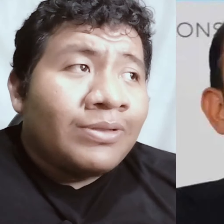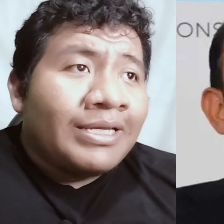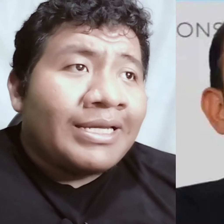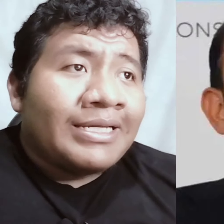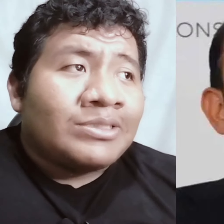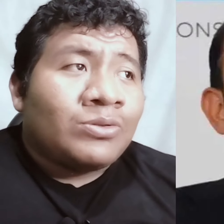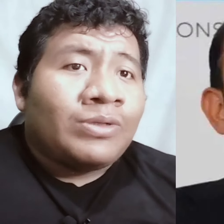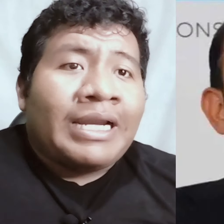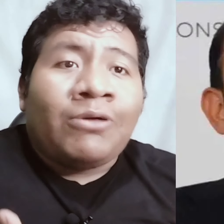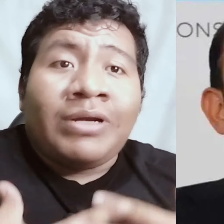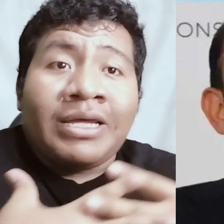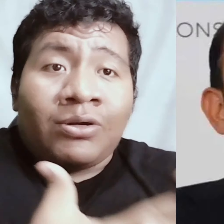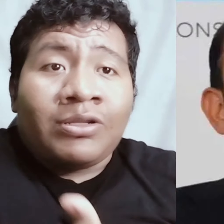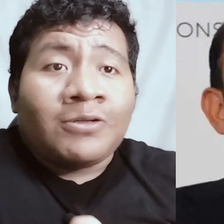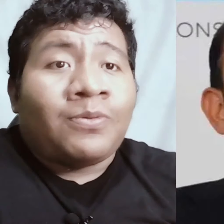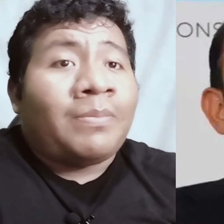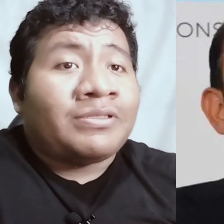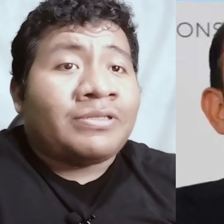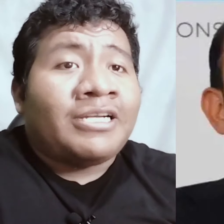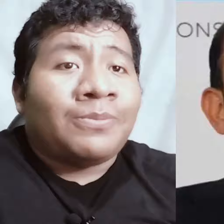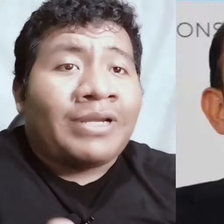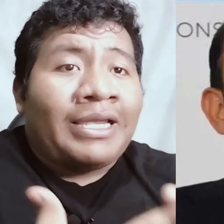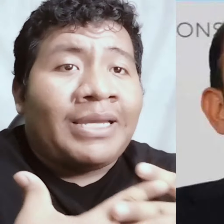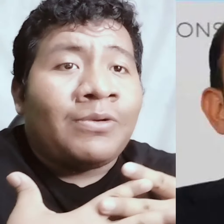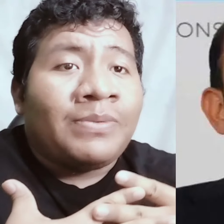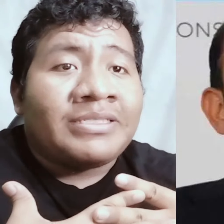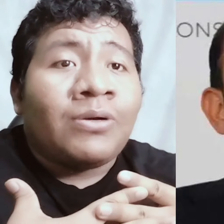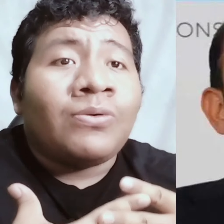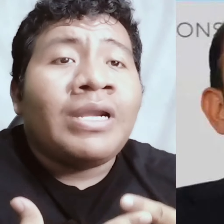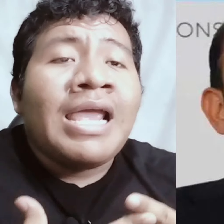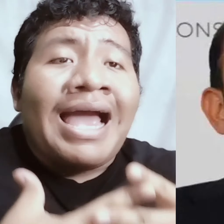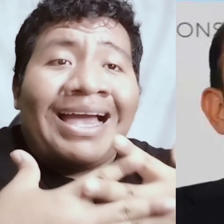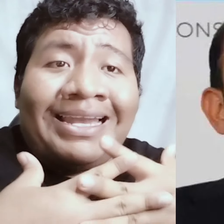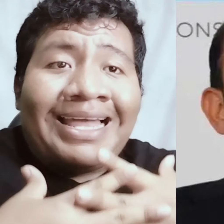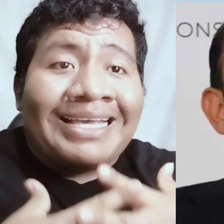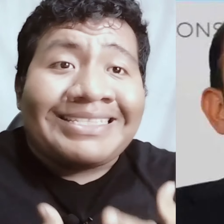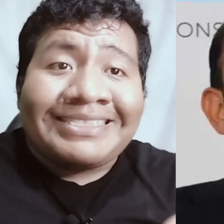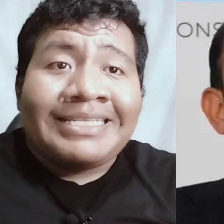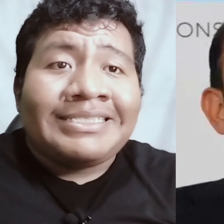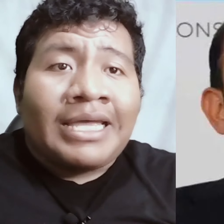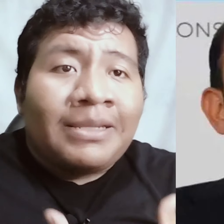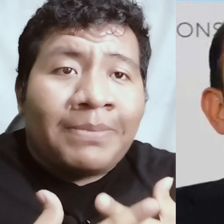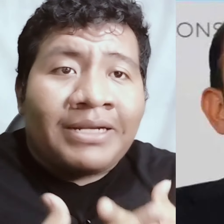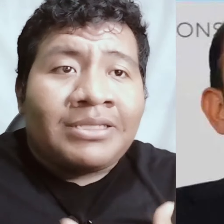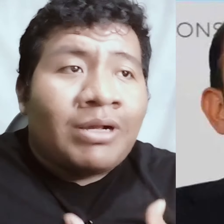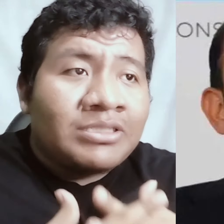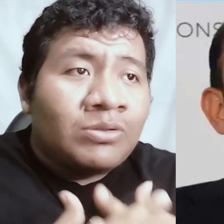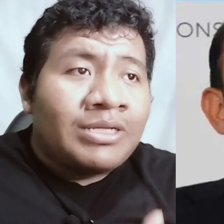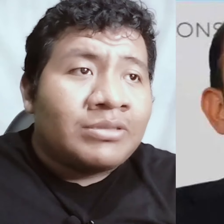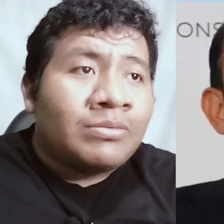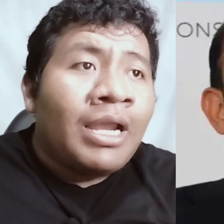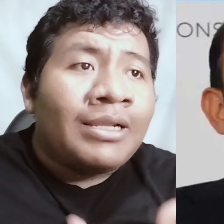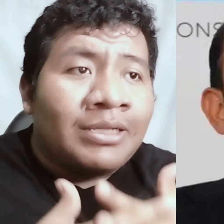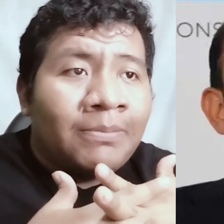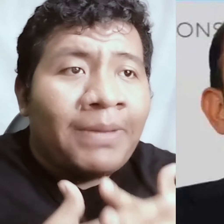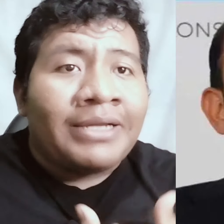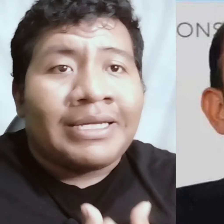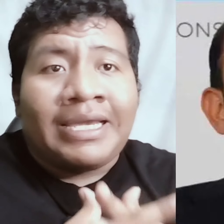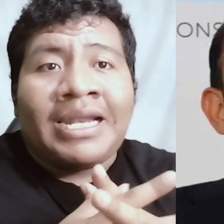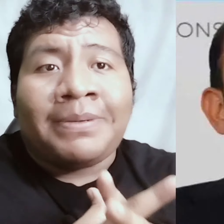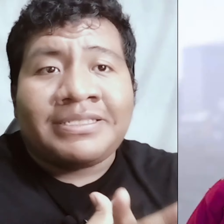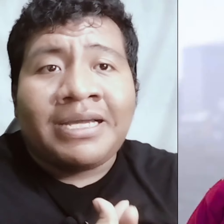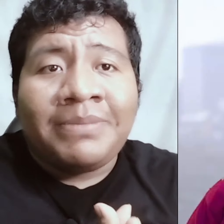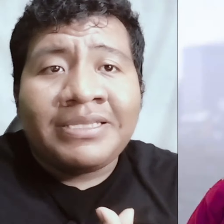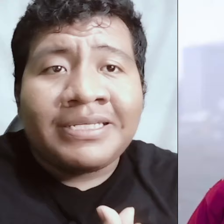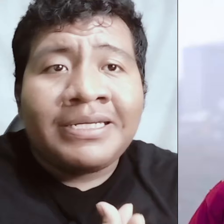dijo de que esto era un error de los programas sociales, porque hay que volver según a la esencia del Partido Acción Nacional, del PAN, que